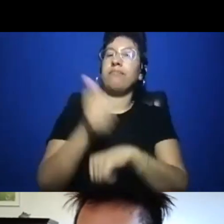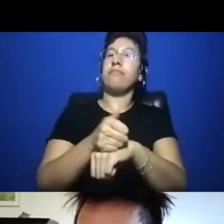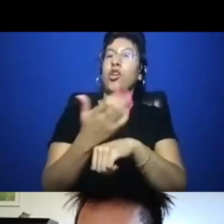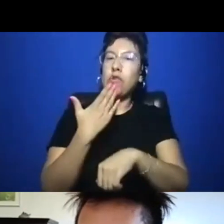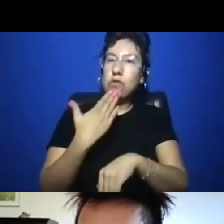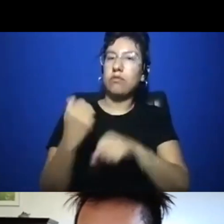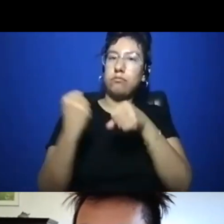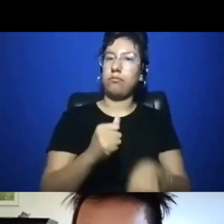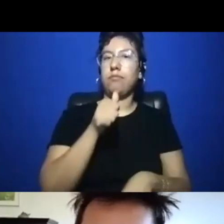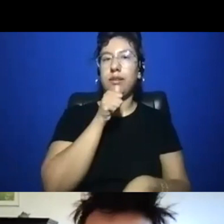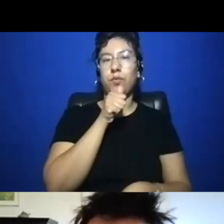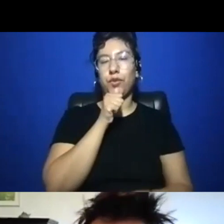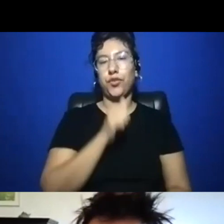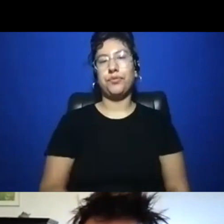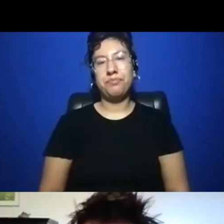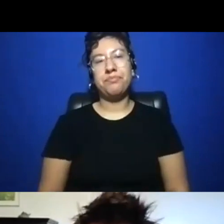hacer eso.